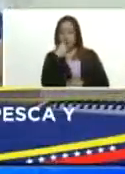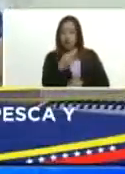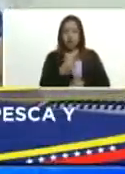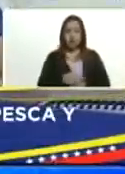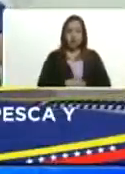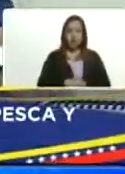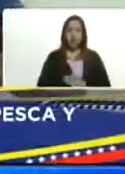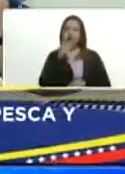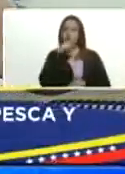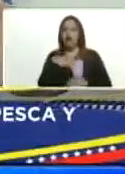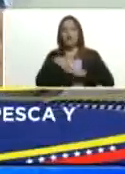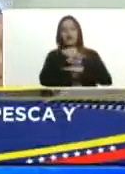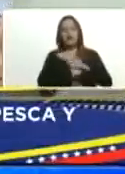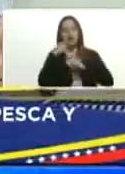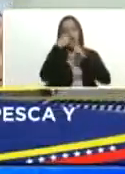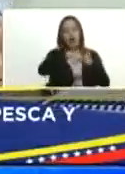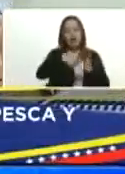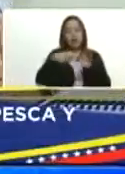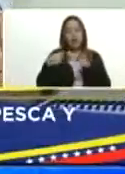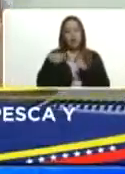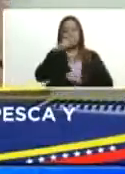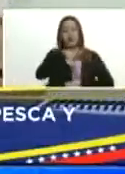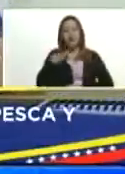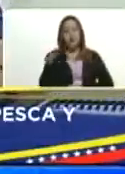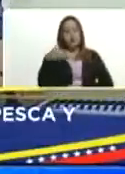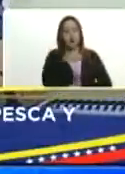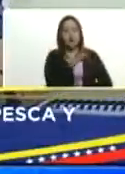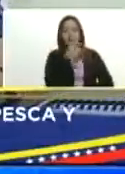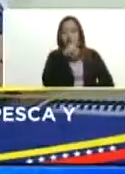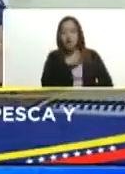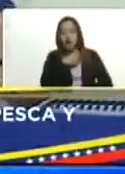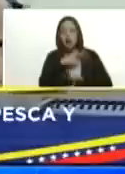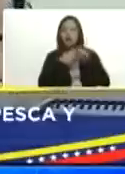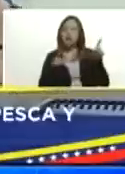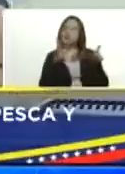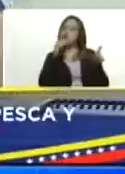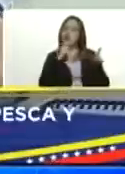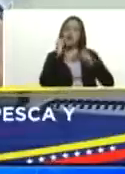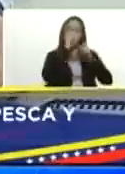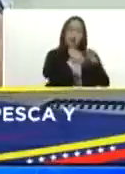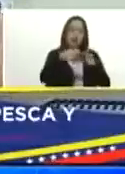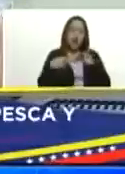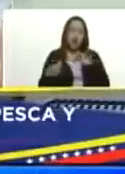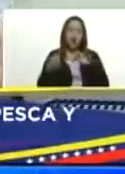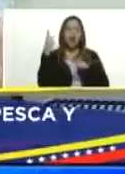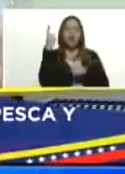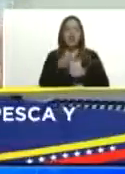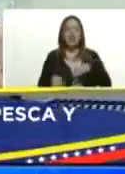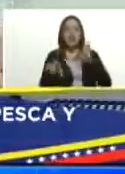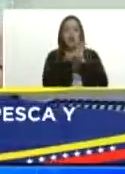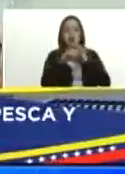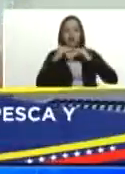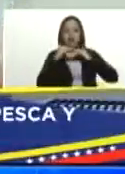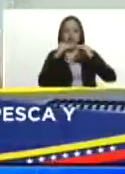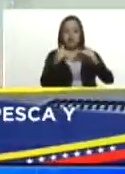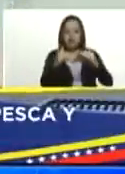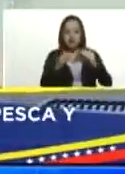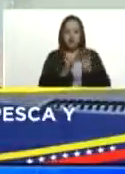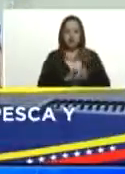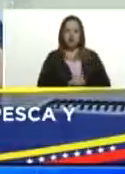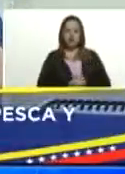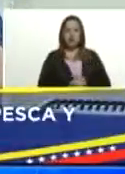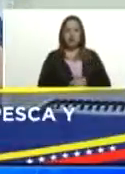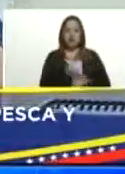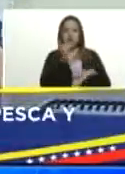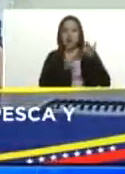no existe Ministerio de Pesca sin los pescadores, pero tampoco existen pescadores sin un ordenamiento sostenible del recurso, sin una